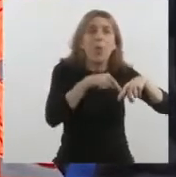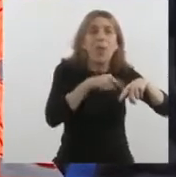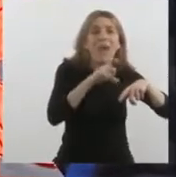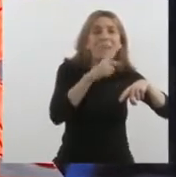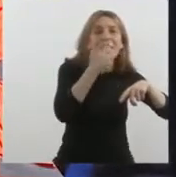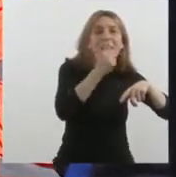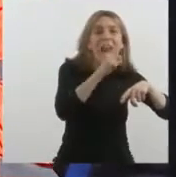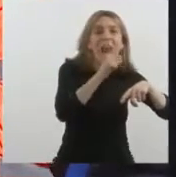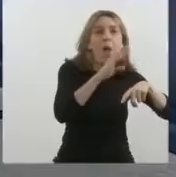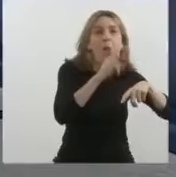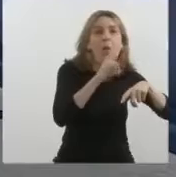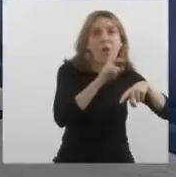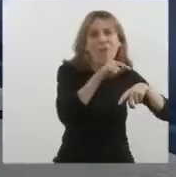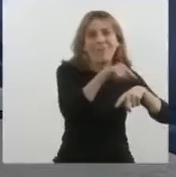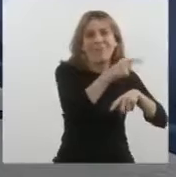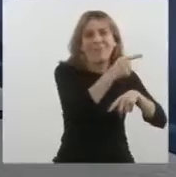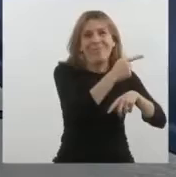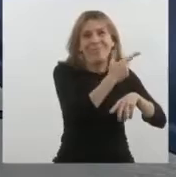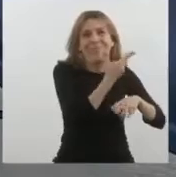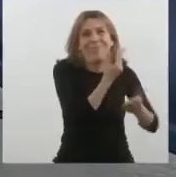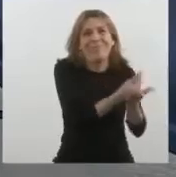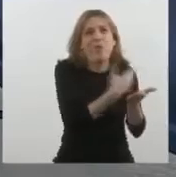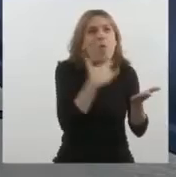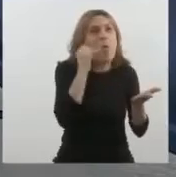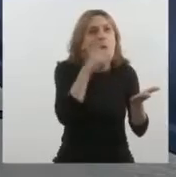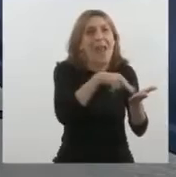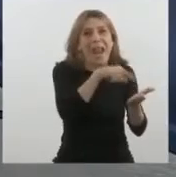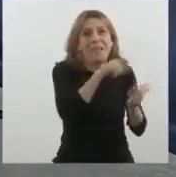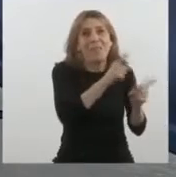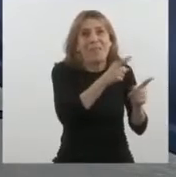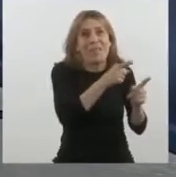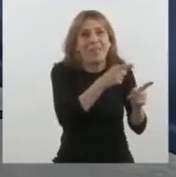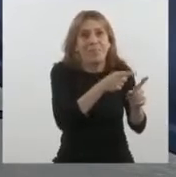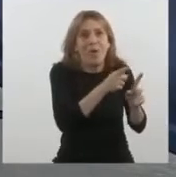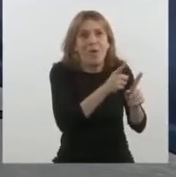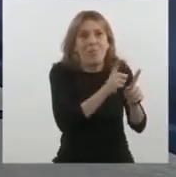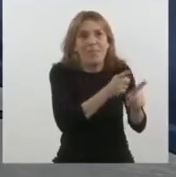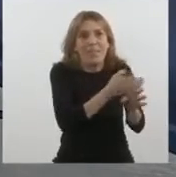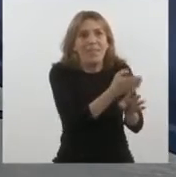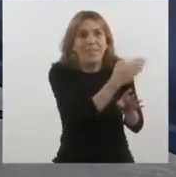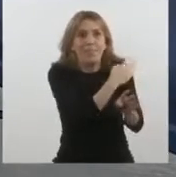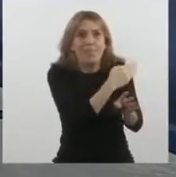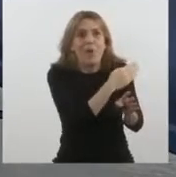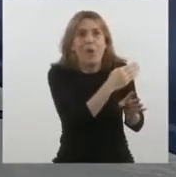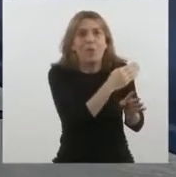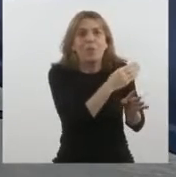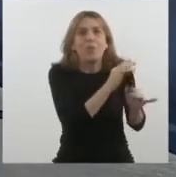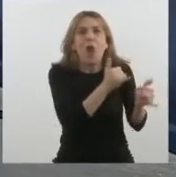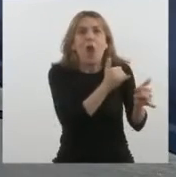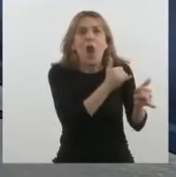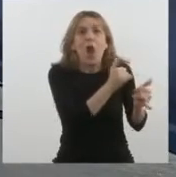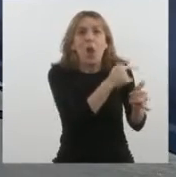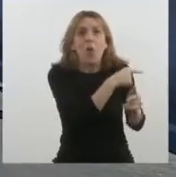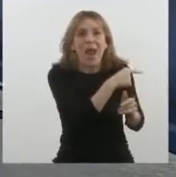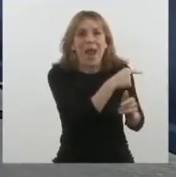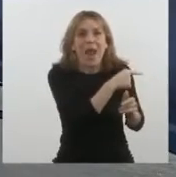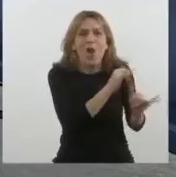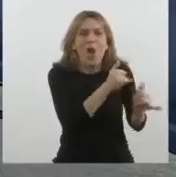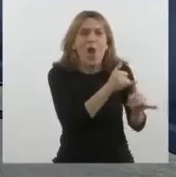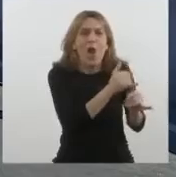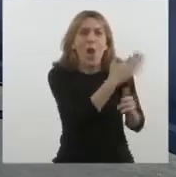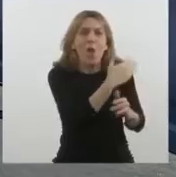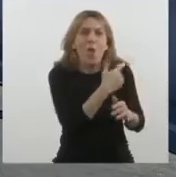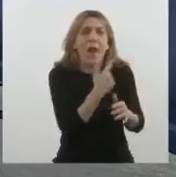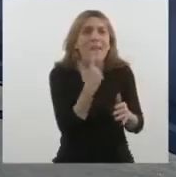allí está Julián, un oriundo, fue en su momento un muy joven intendente de su